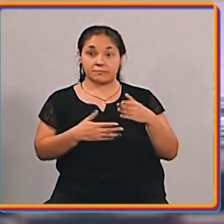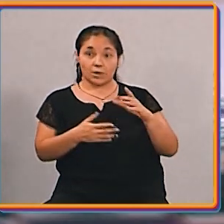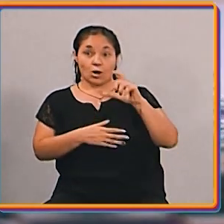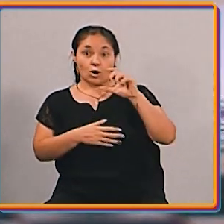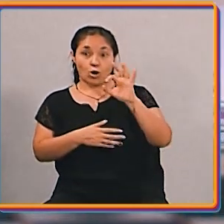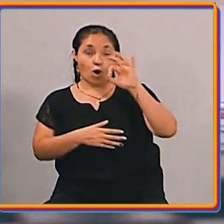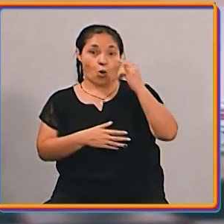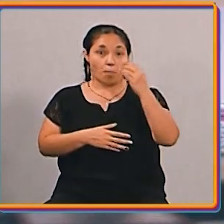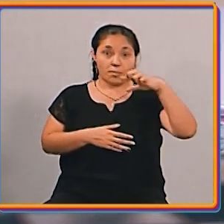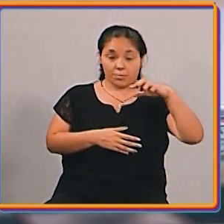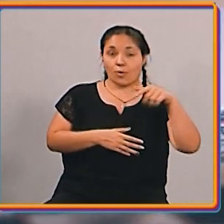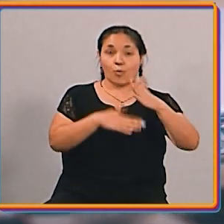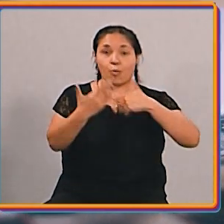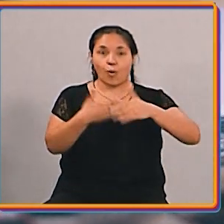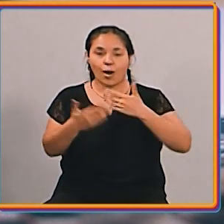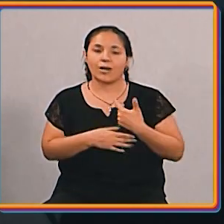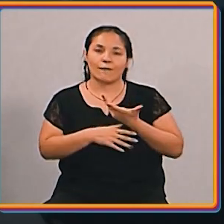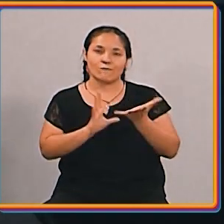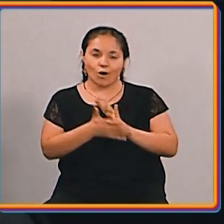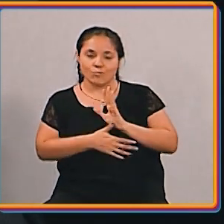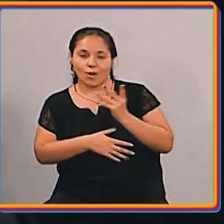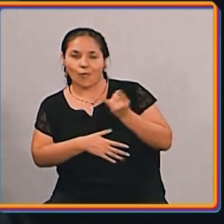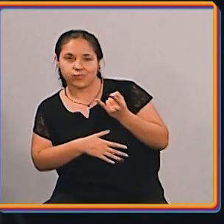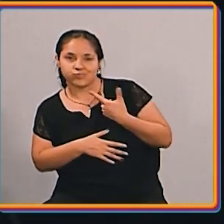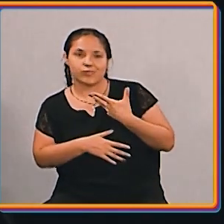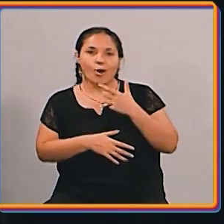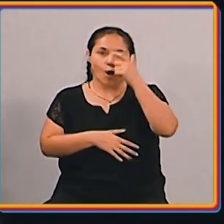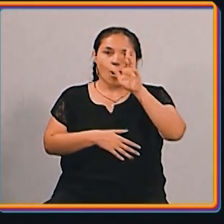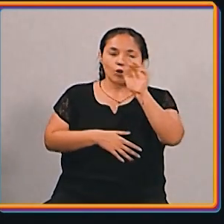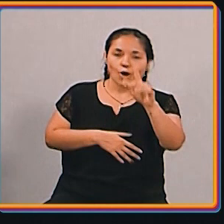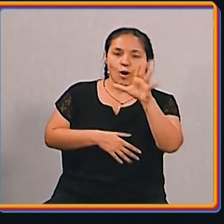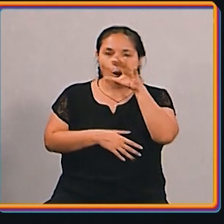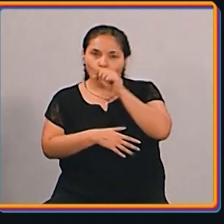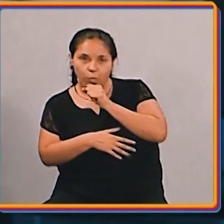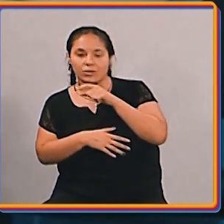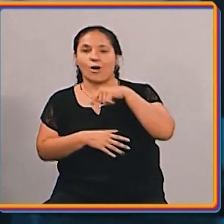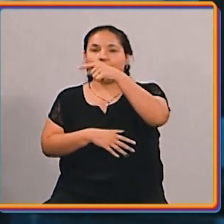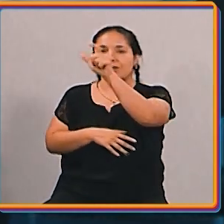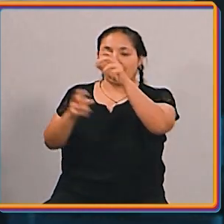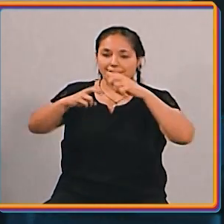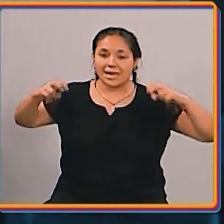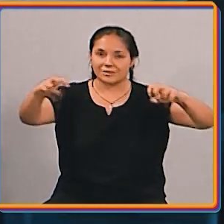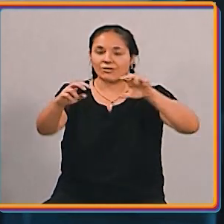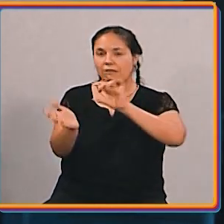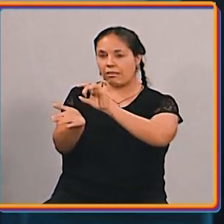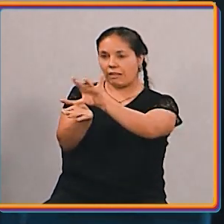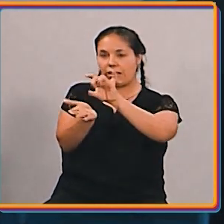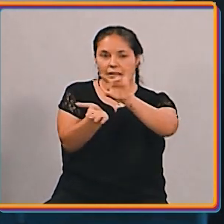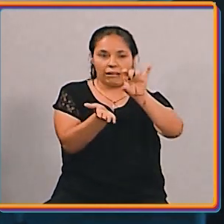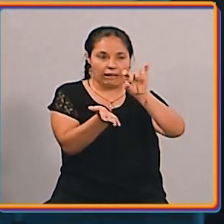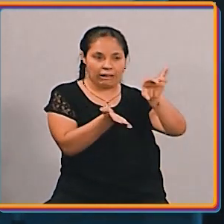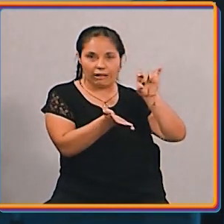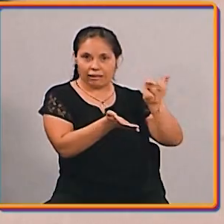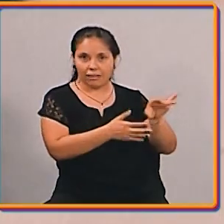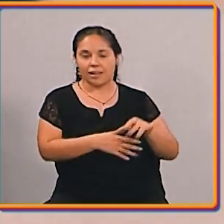Coup es un juego de roles ocultos, deducción y engaños, en donde buscamos eliminar al resto de las personas en la mesa.